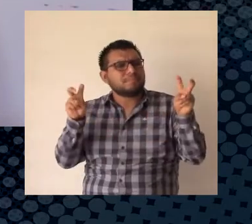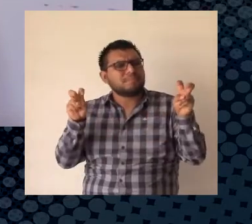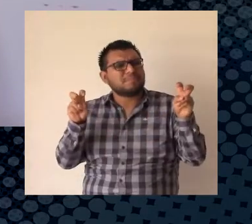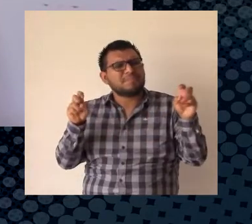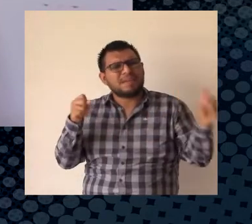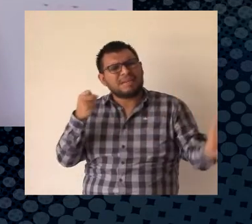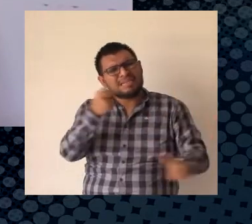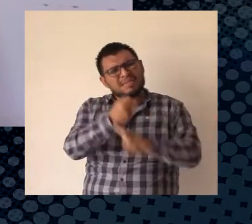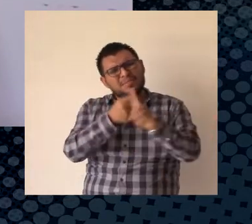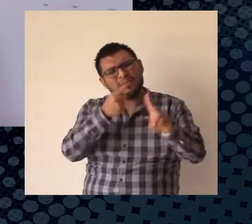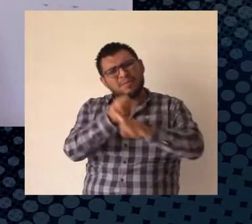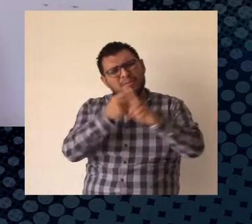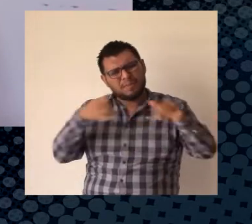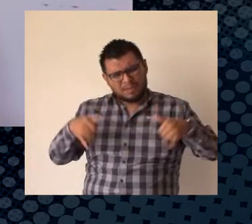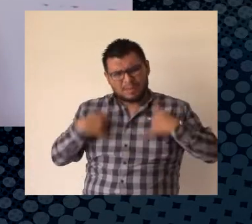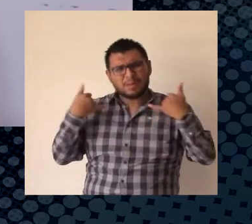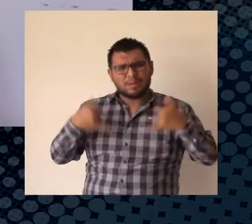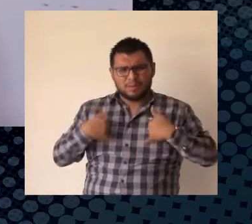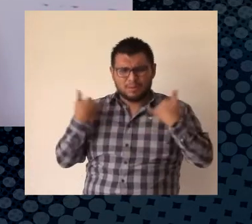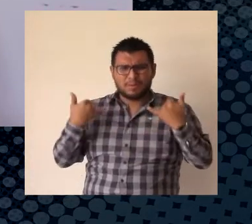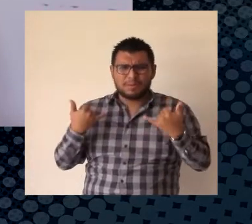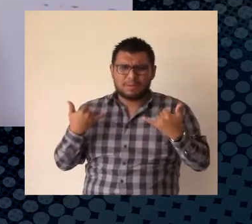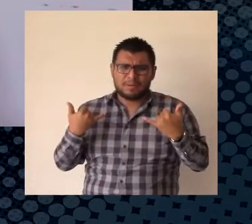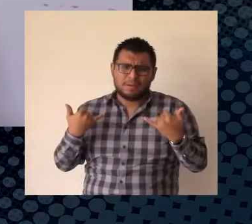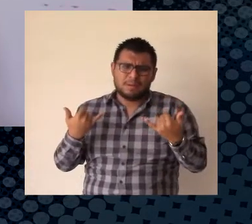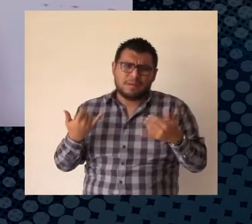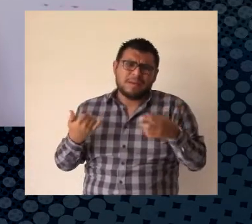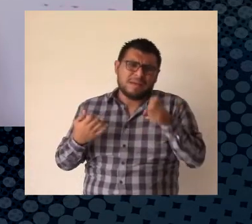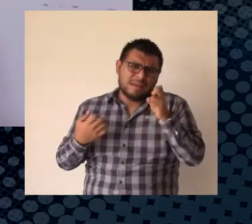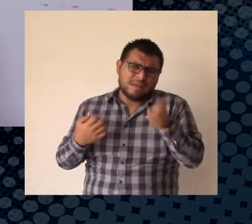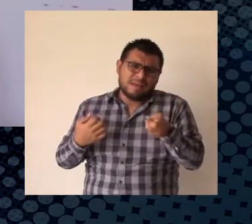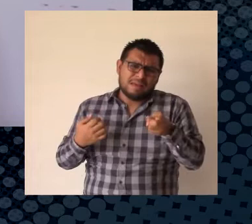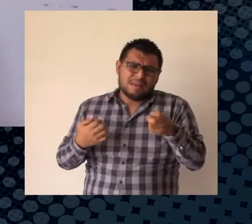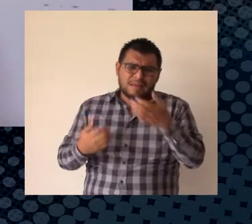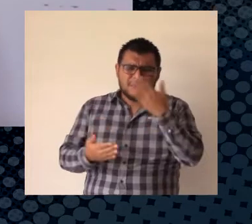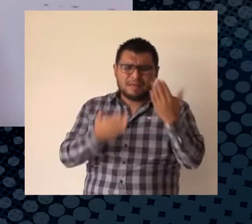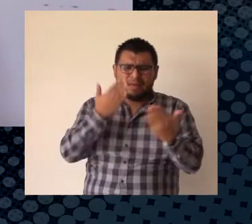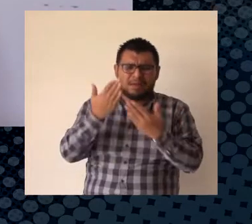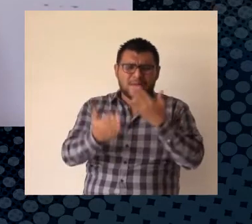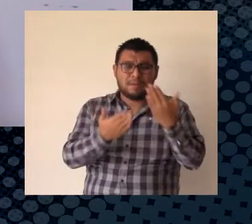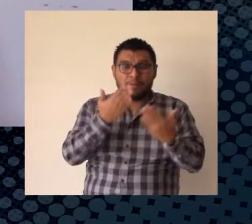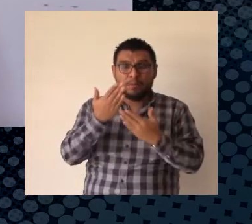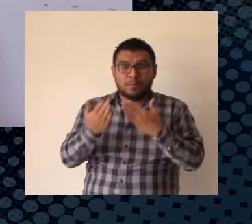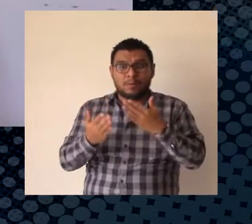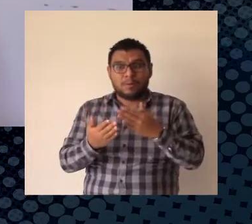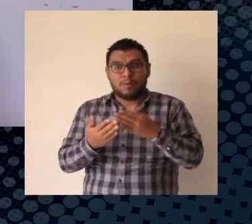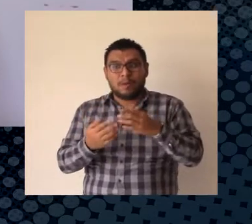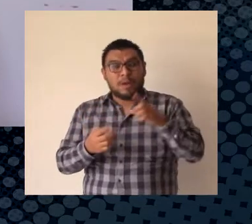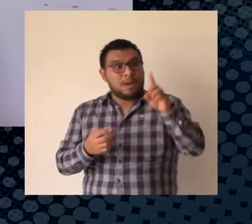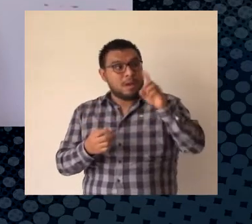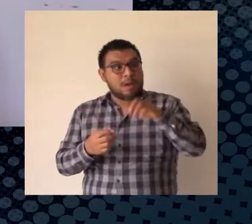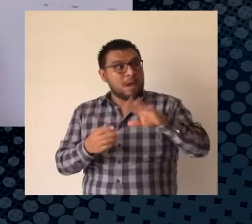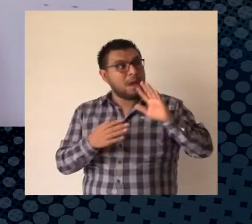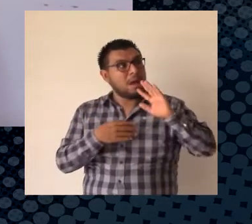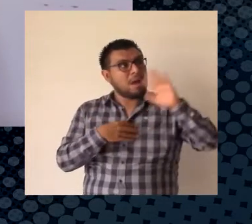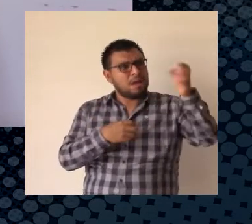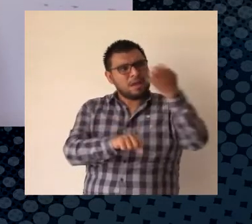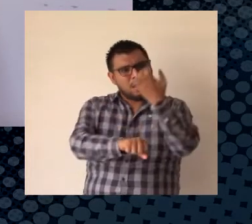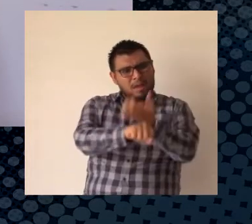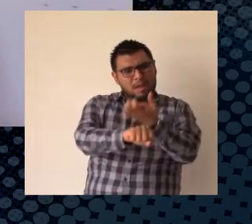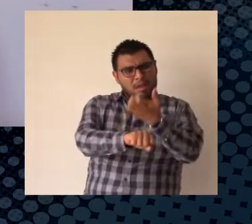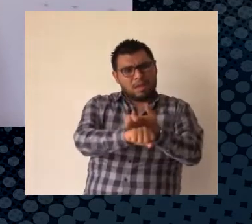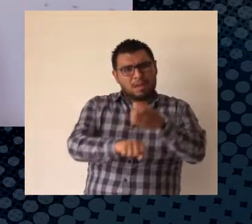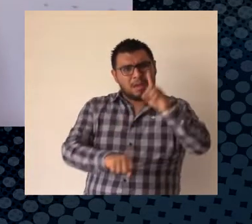Conflictos Juveniles. Y este curso fue dado en Dallas, Texas, por el doctor Bill